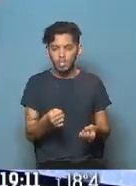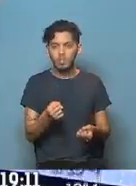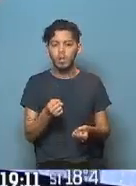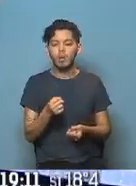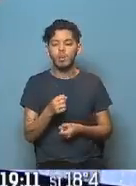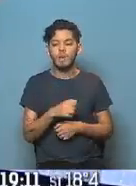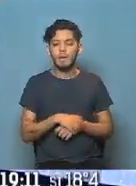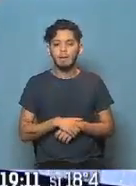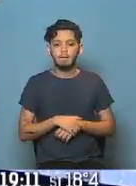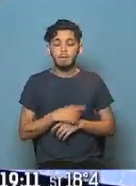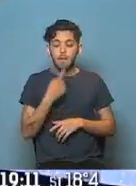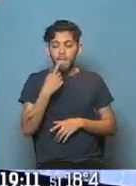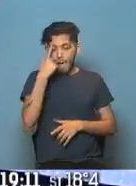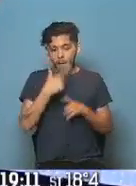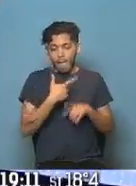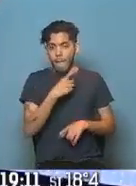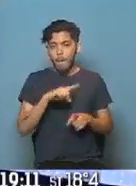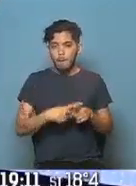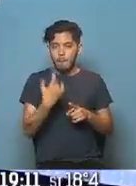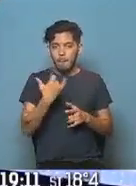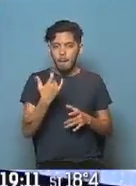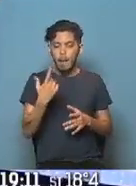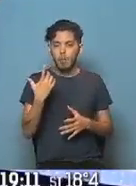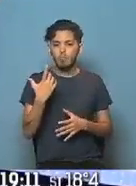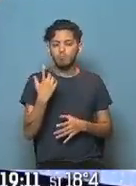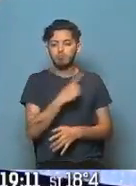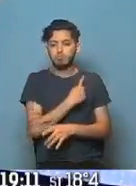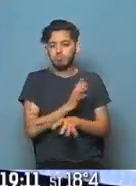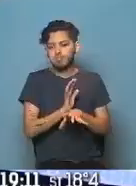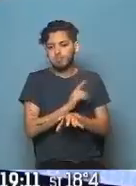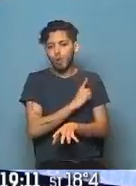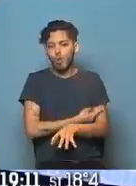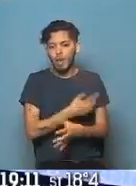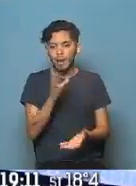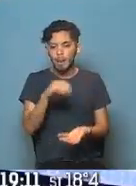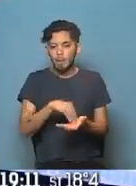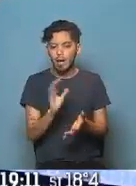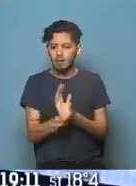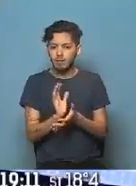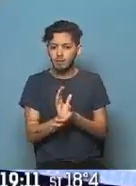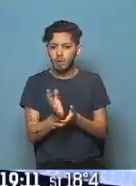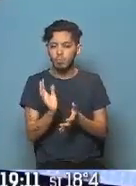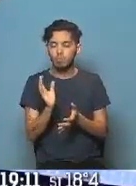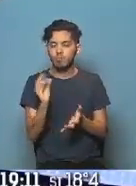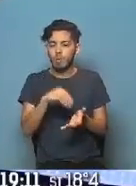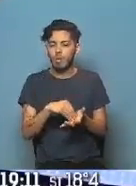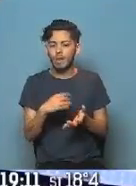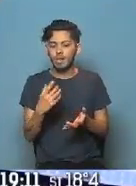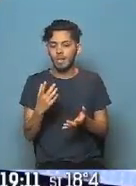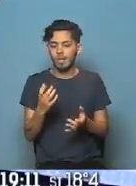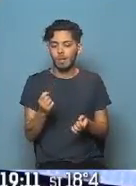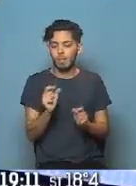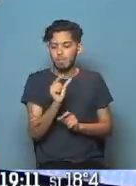preventiva, diciendo que los exfuncionarios tenemos poder residual. La verdad es que resulta